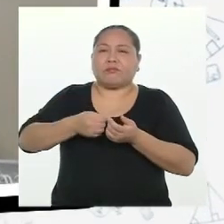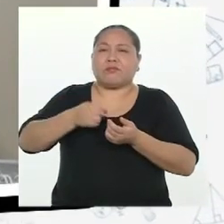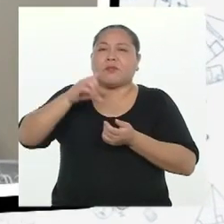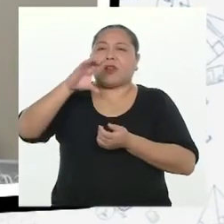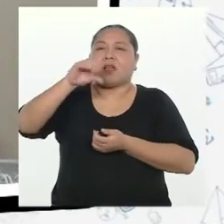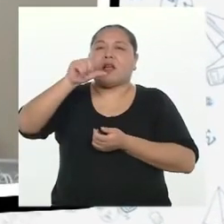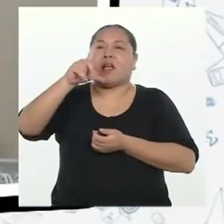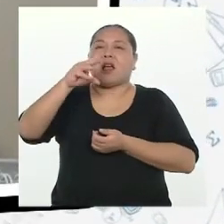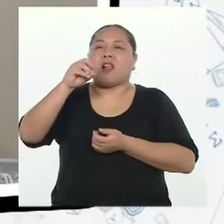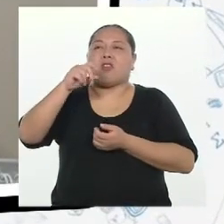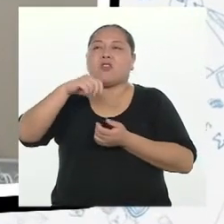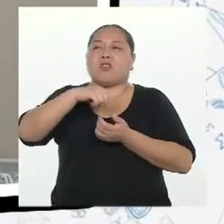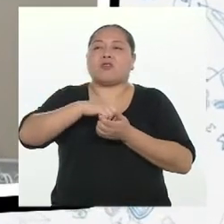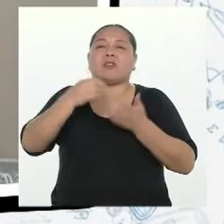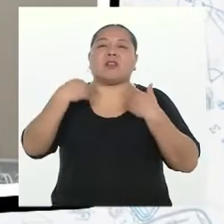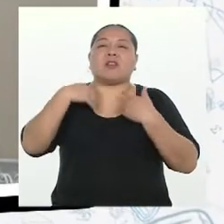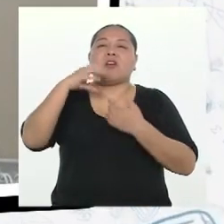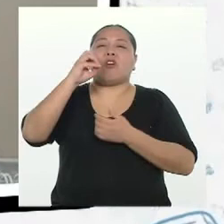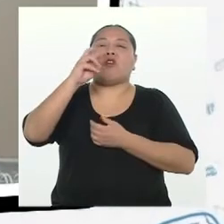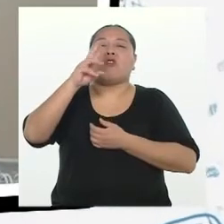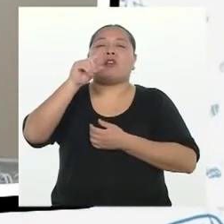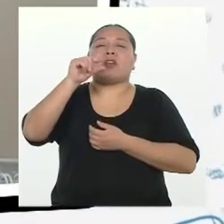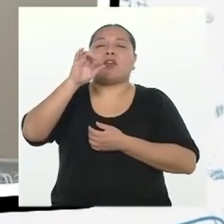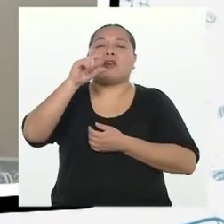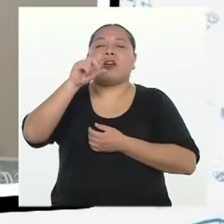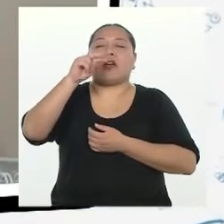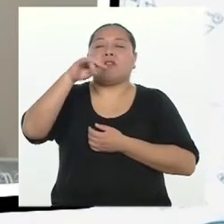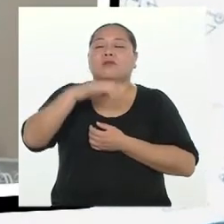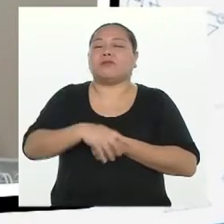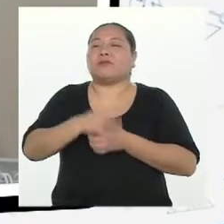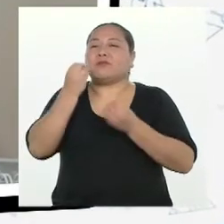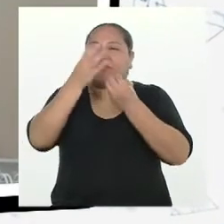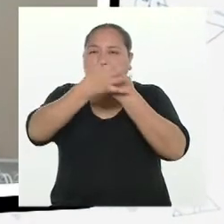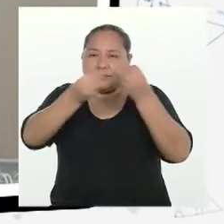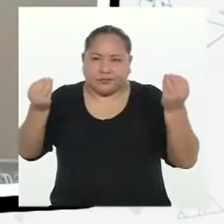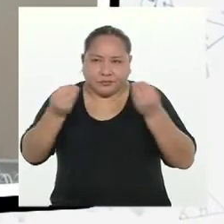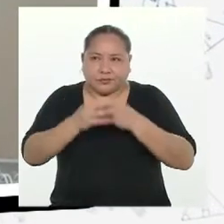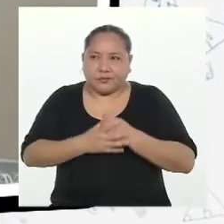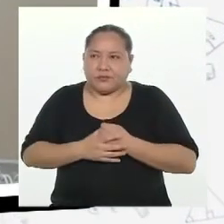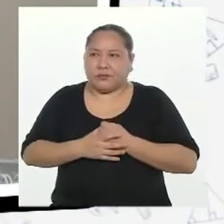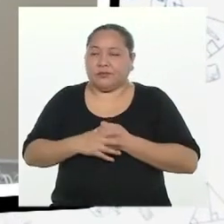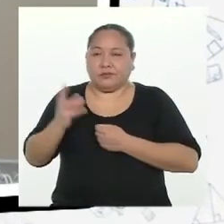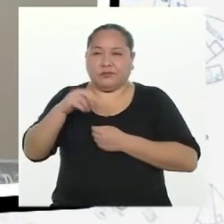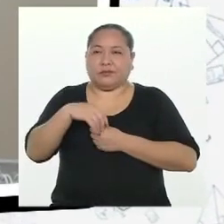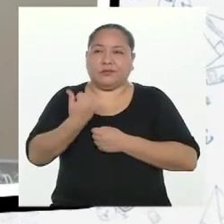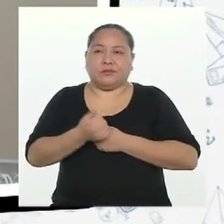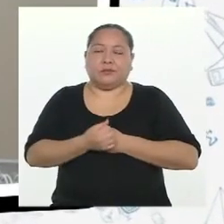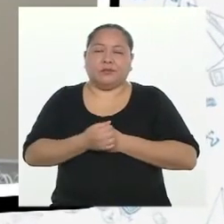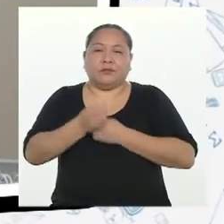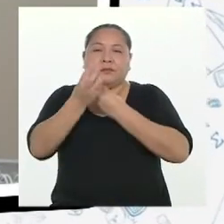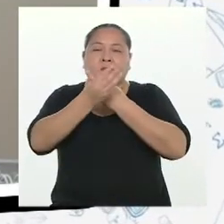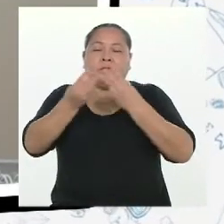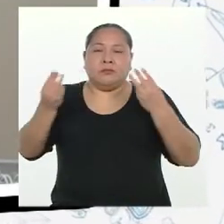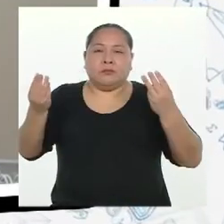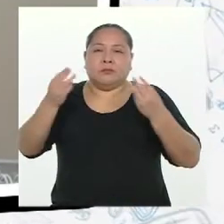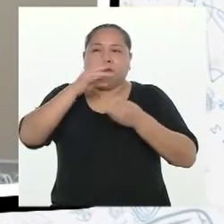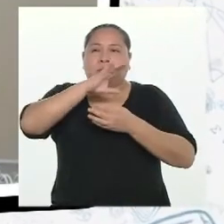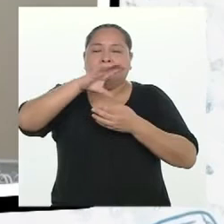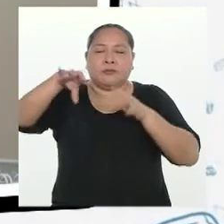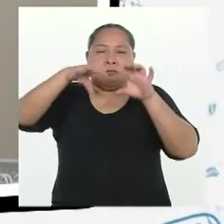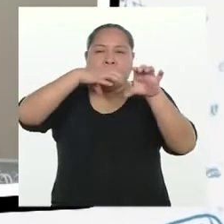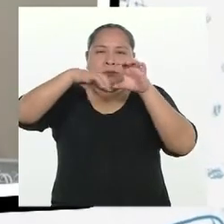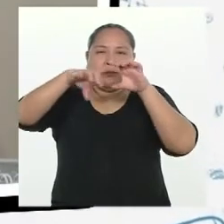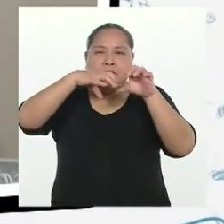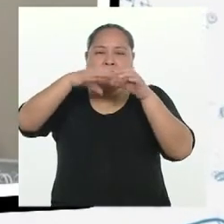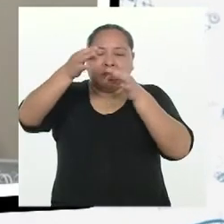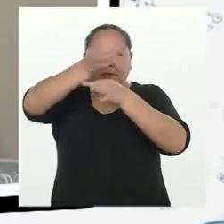tenía orégano. ¿Cómo puedo eliminarlos? Por otro lado, ¿los materiales para realizar los cultivos se